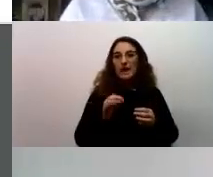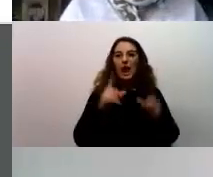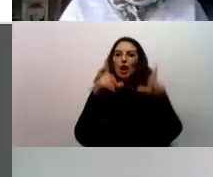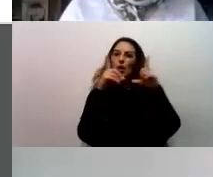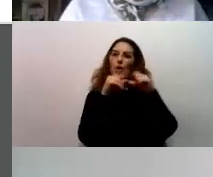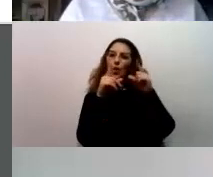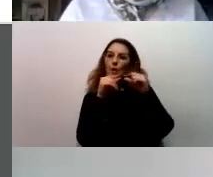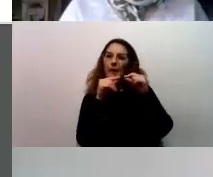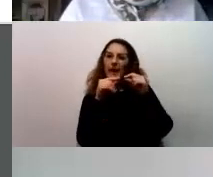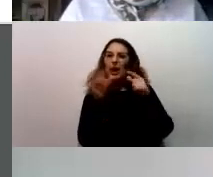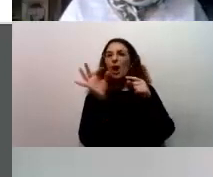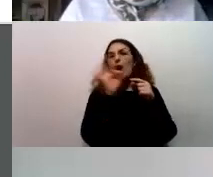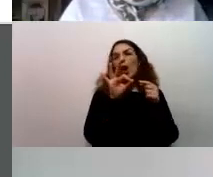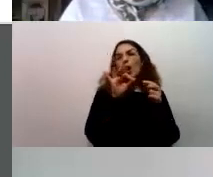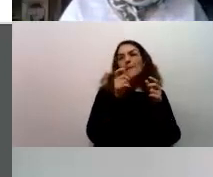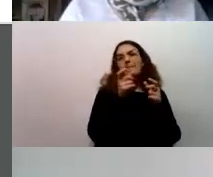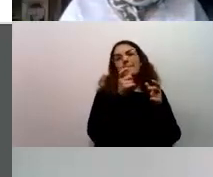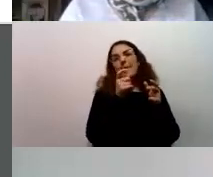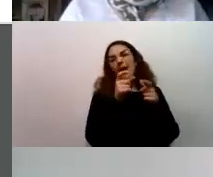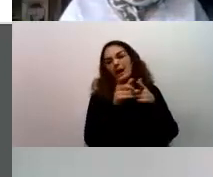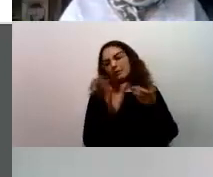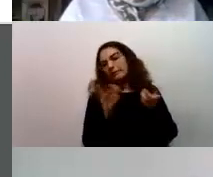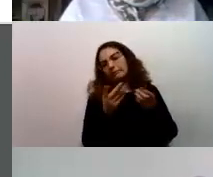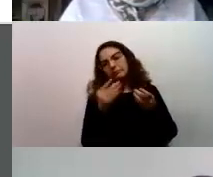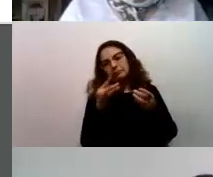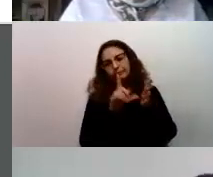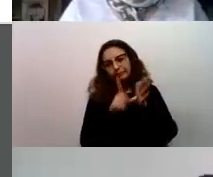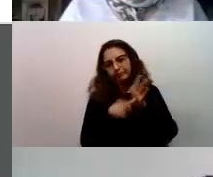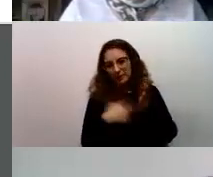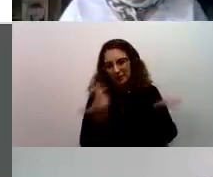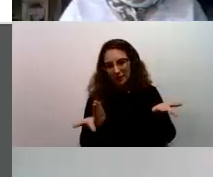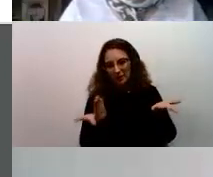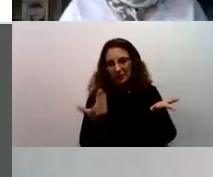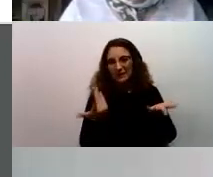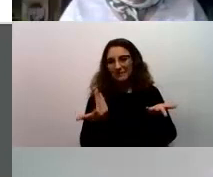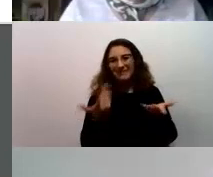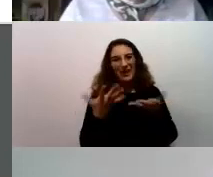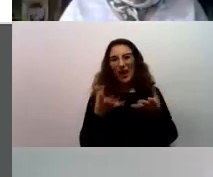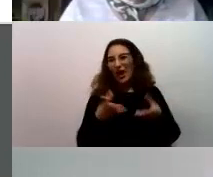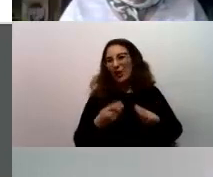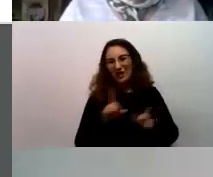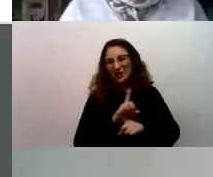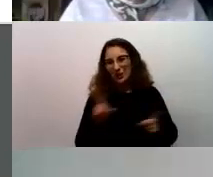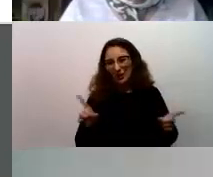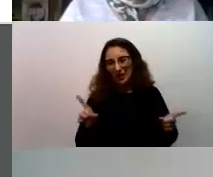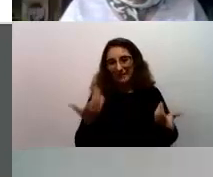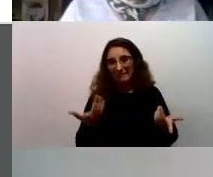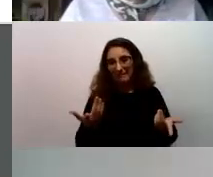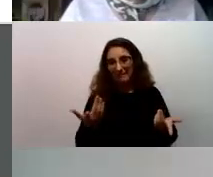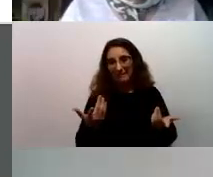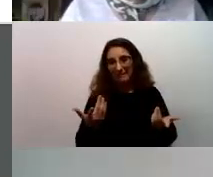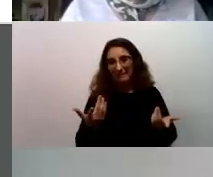costoso en cuanto al tiempo. Además, poco efectivo, por lo que debe reservarse